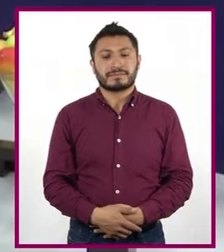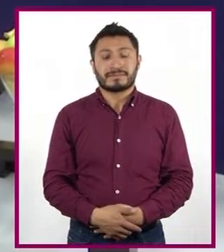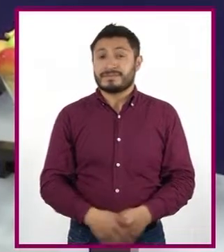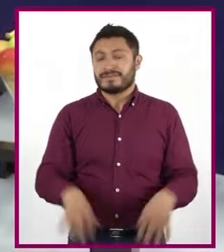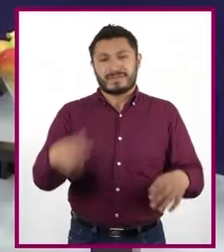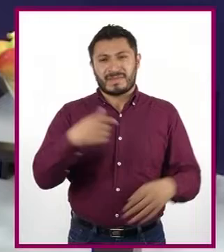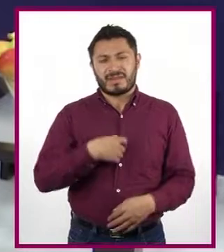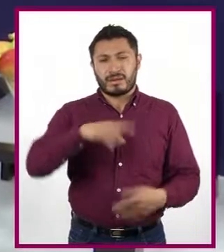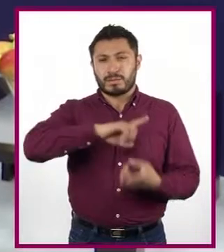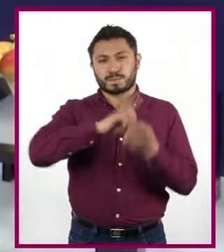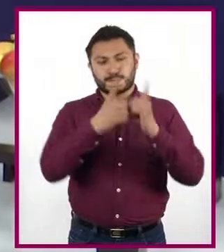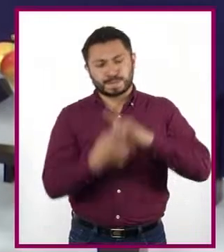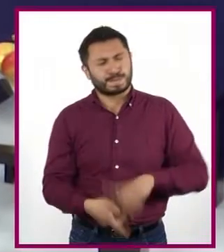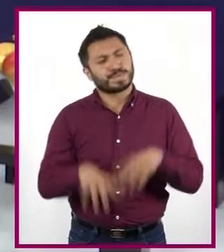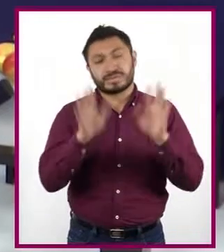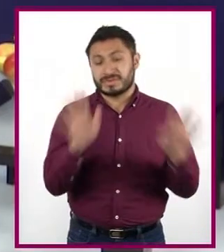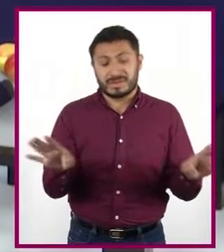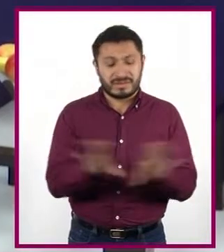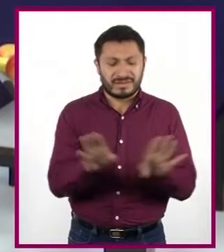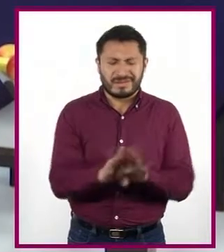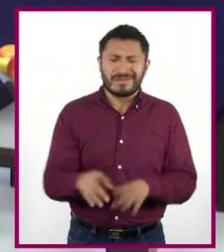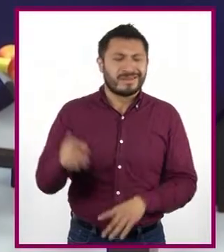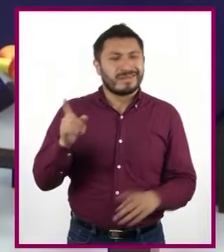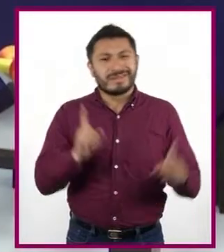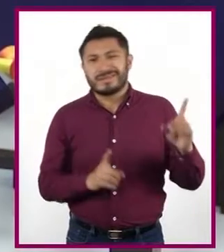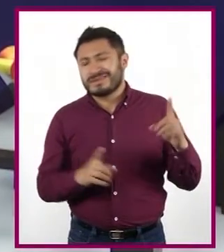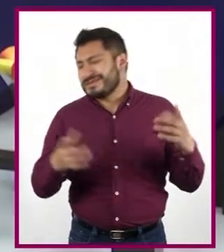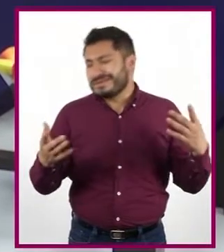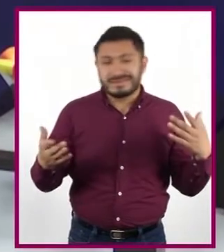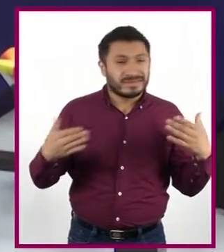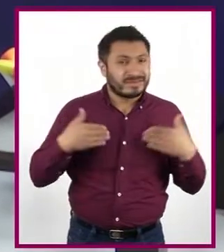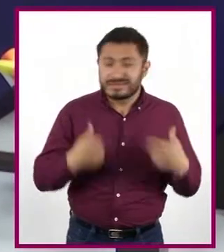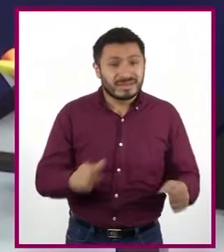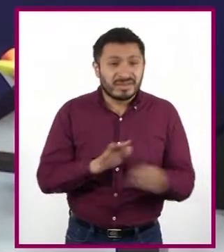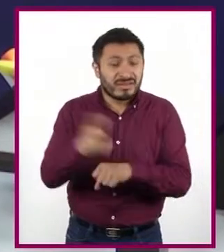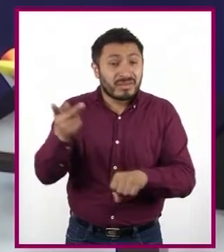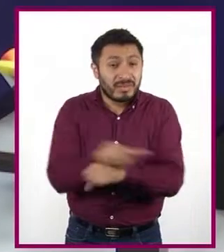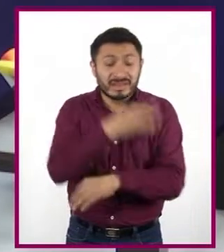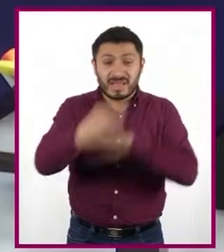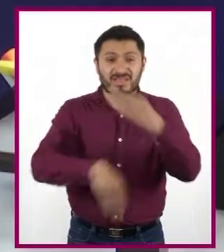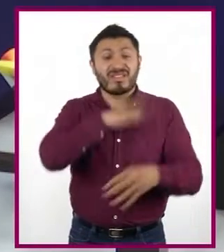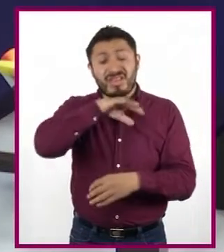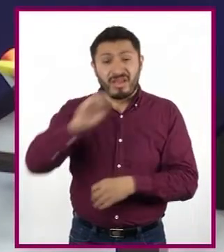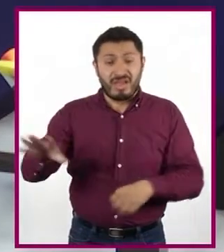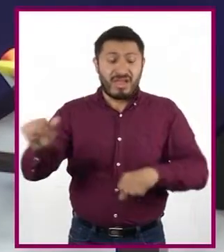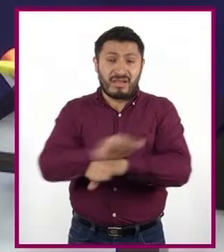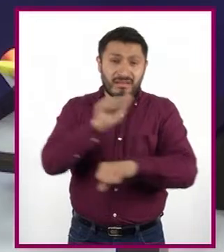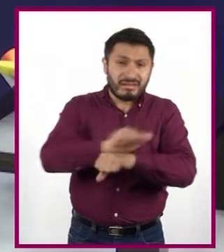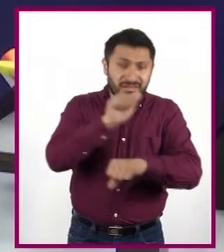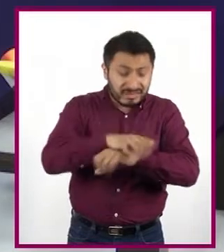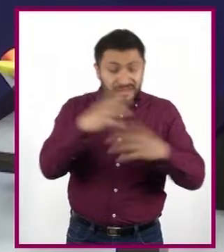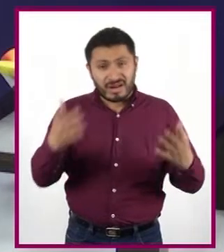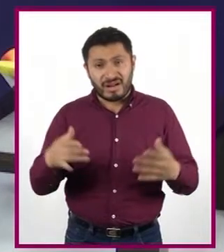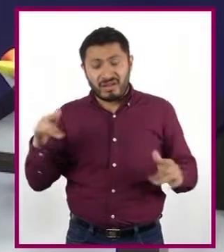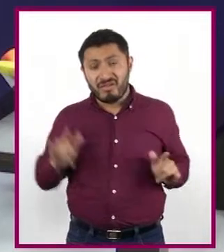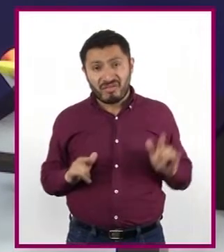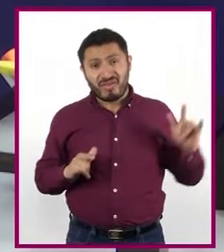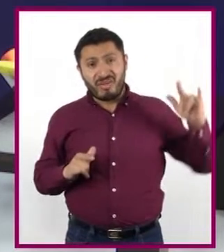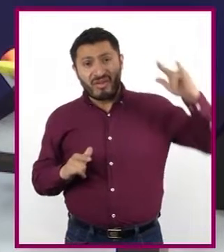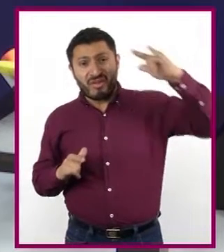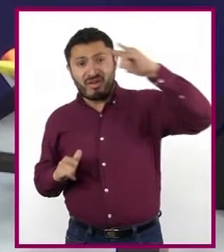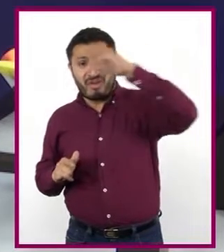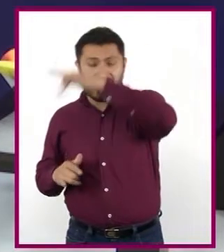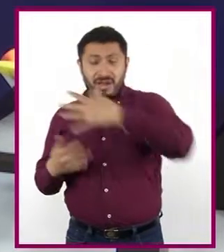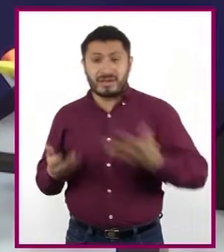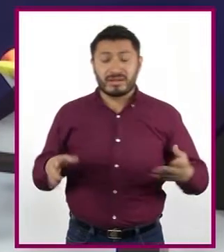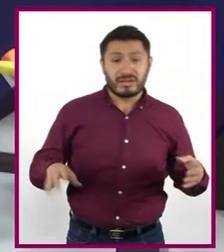Ya me deprimí, ya me inquieta lo que está pasando. De entrada, todo está contaminado. Los automóviles, los aviones, las fábricas